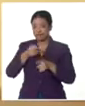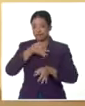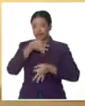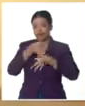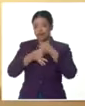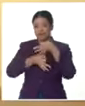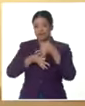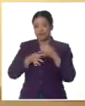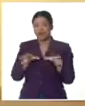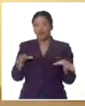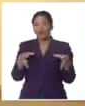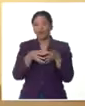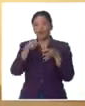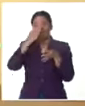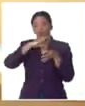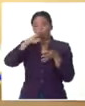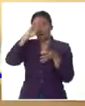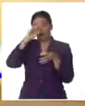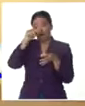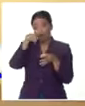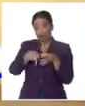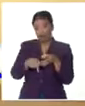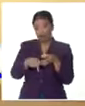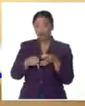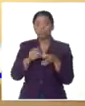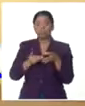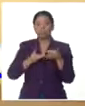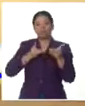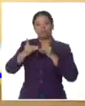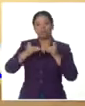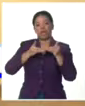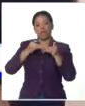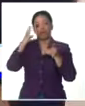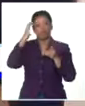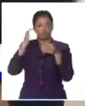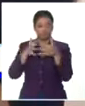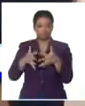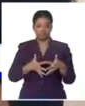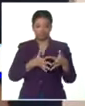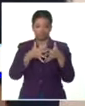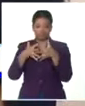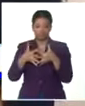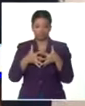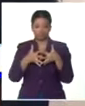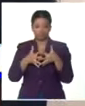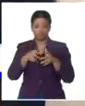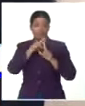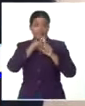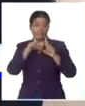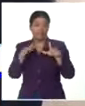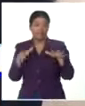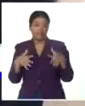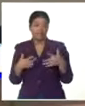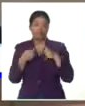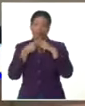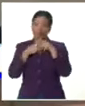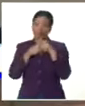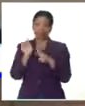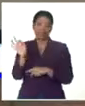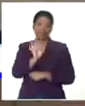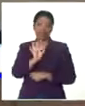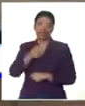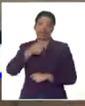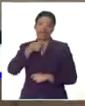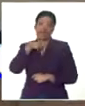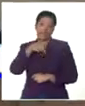La delegación cubana a la ronda de conversaciones migratorias con el gobierno de Estados Unidos pondrá sobre la mesa temas aún sin solución. Uno de